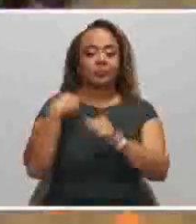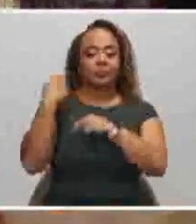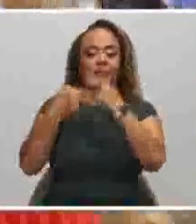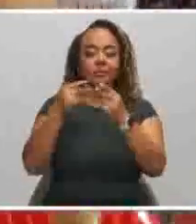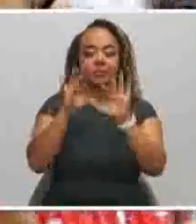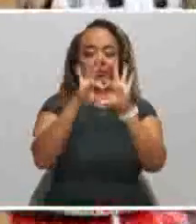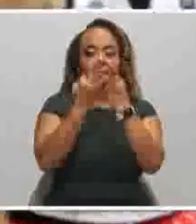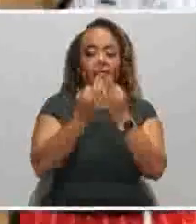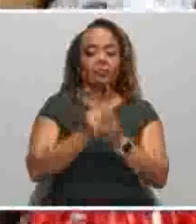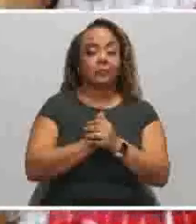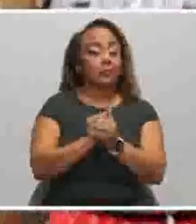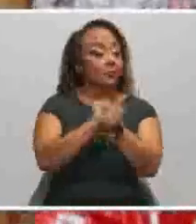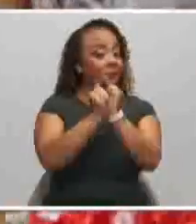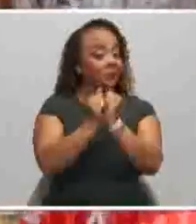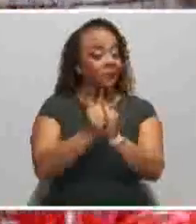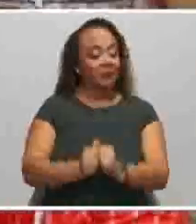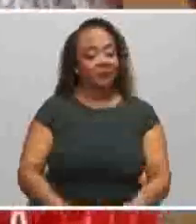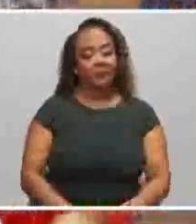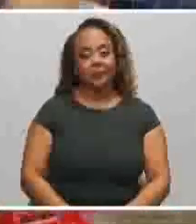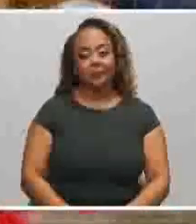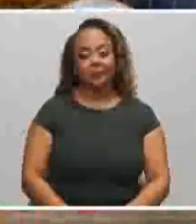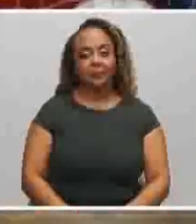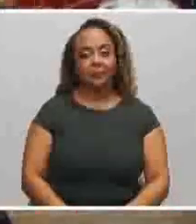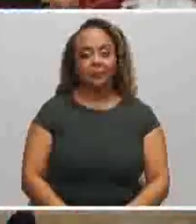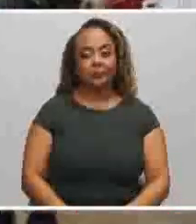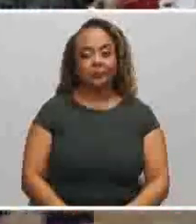familiar, el deporte.